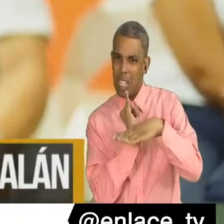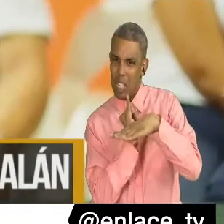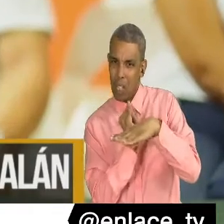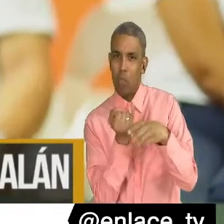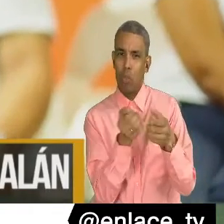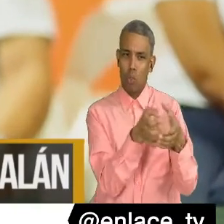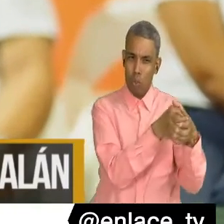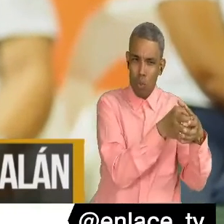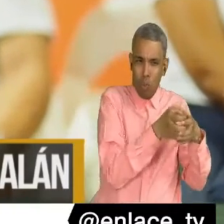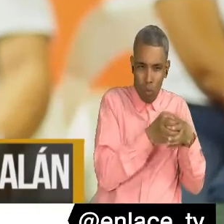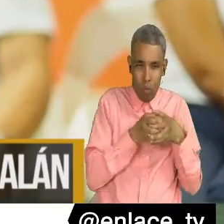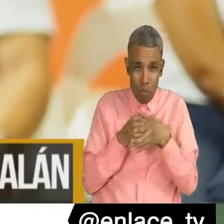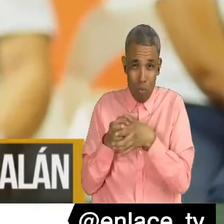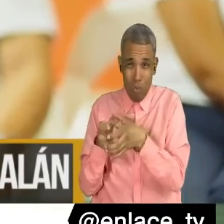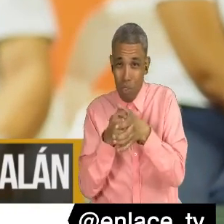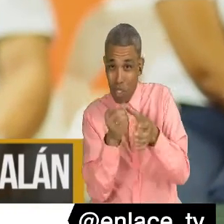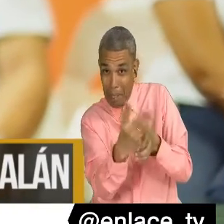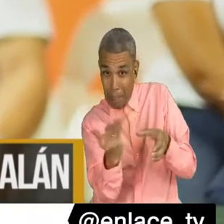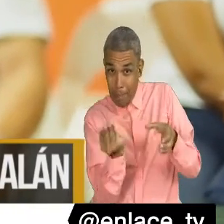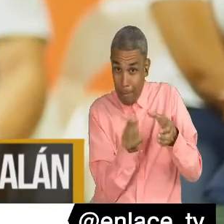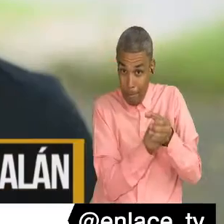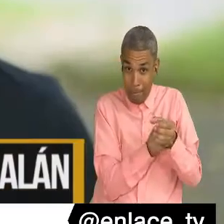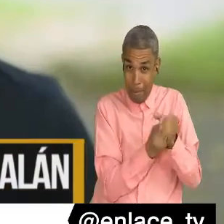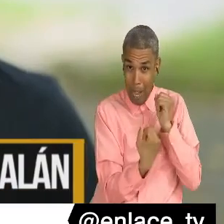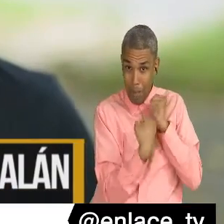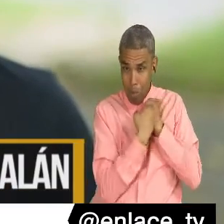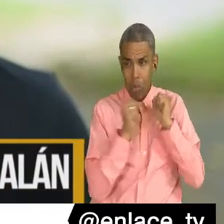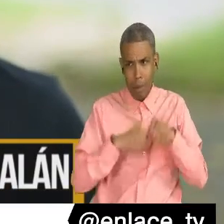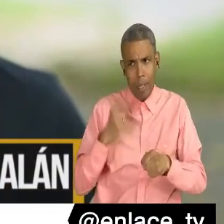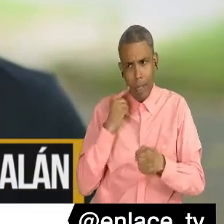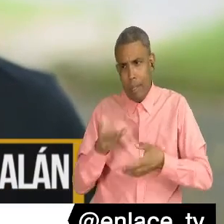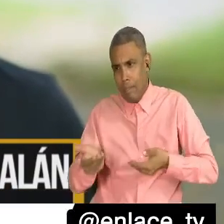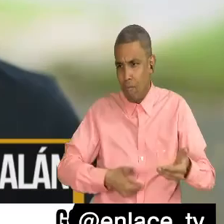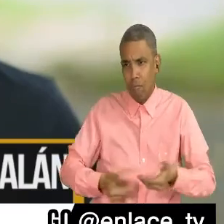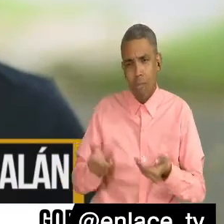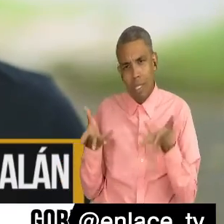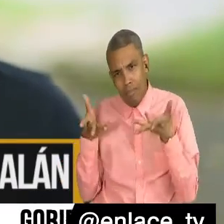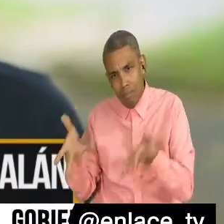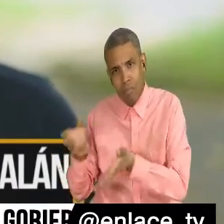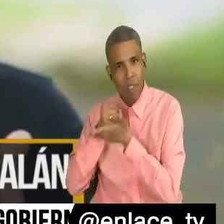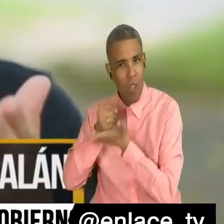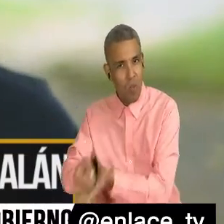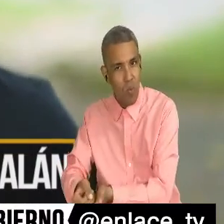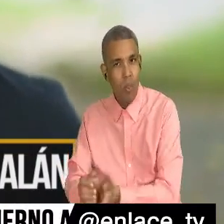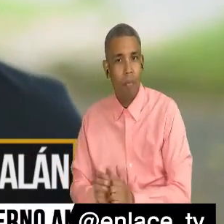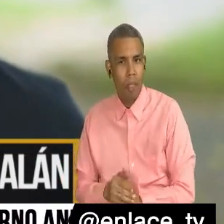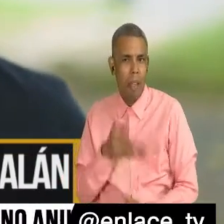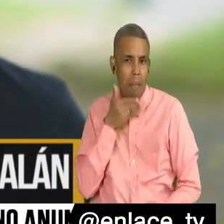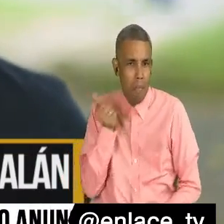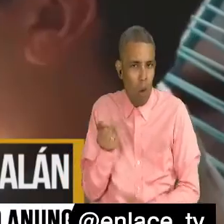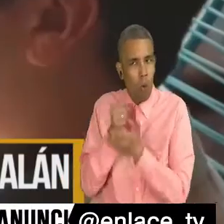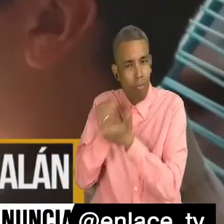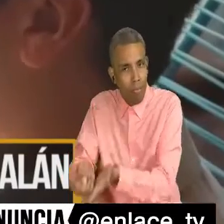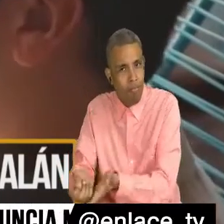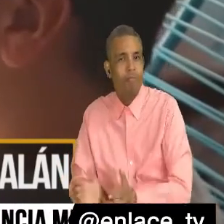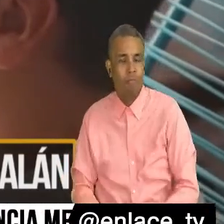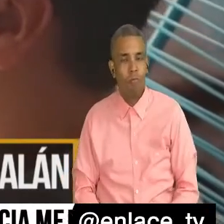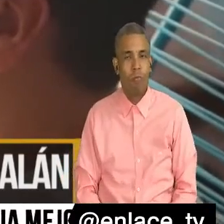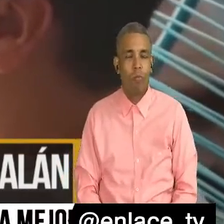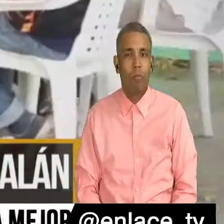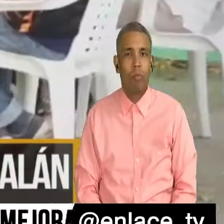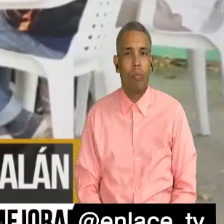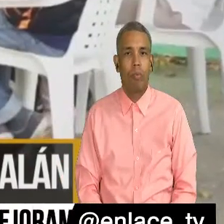acompañan y, por supuesto, dándole a esta comunidad del sector rural de Barranca Bermeja lo mejor de Personero en su Casa. En compañía